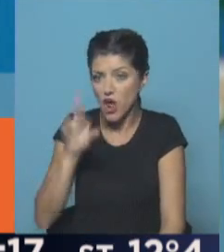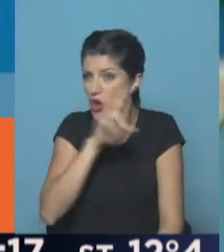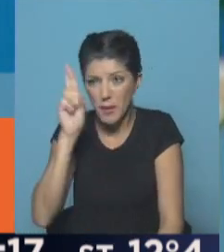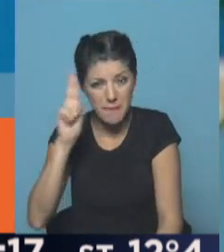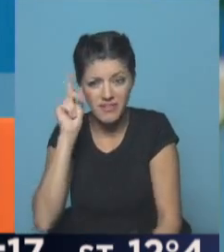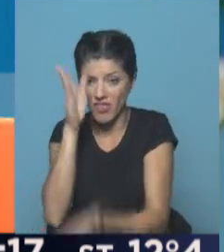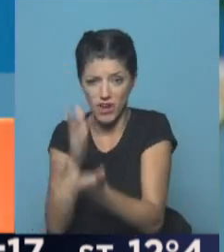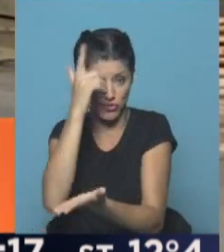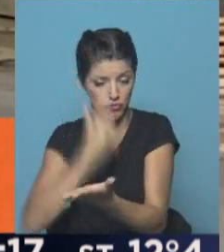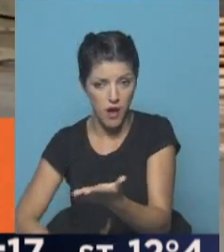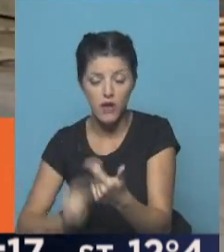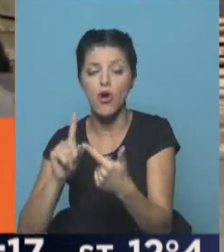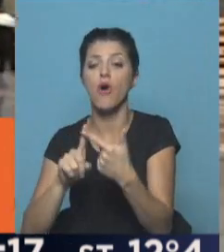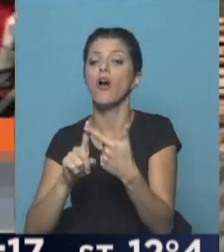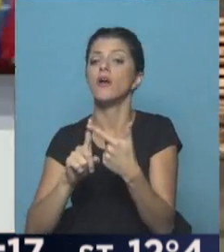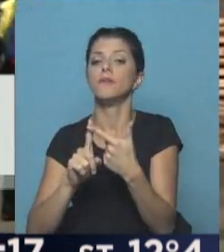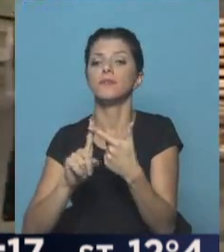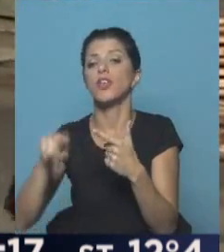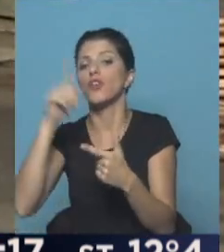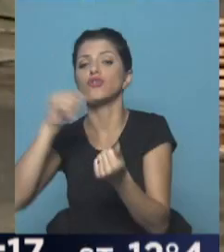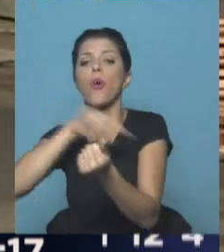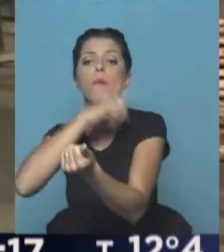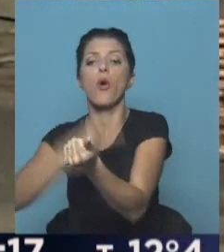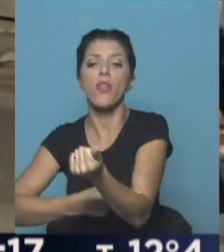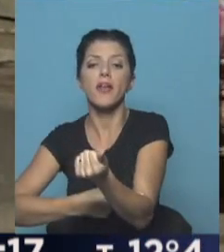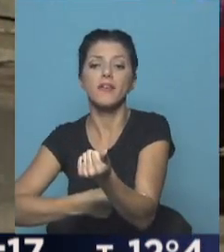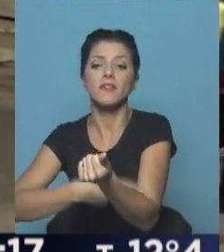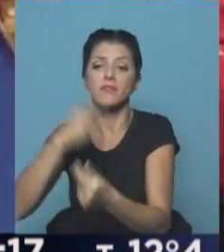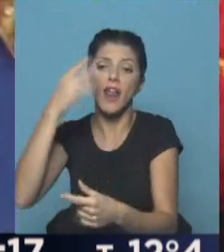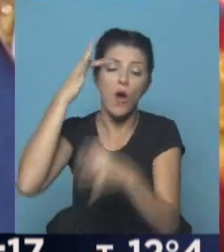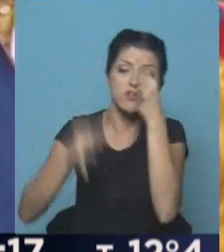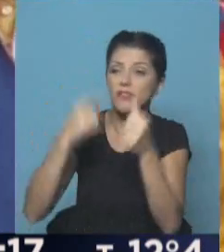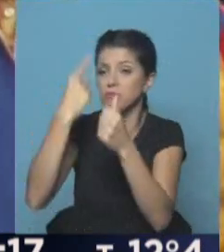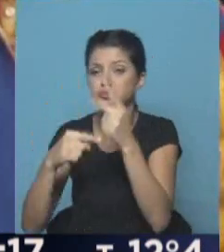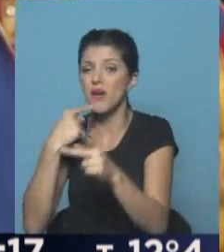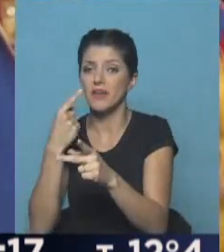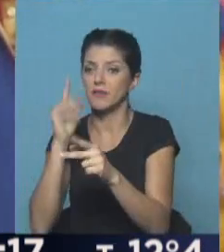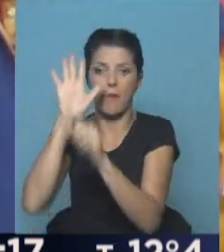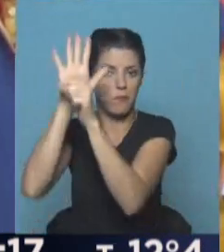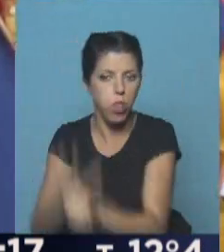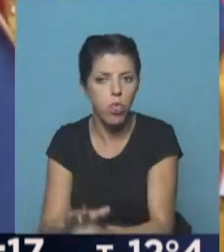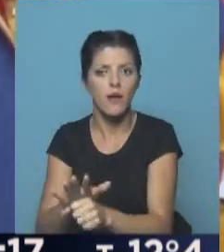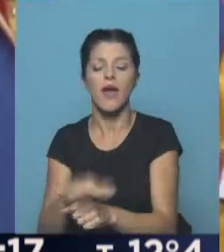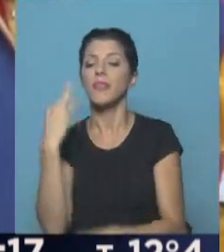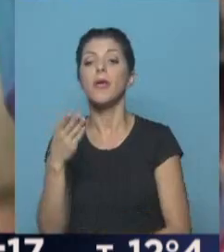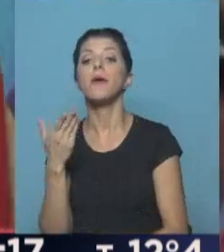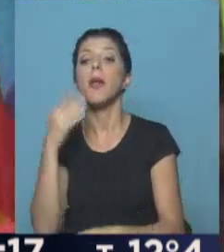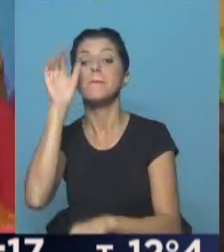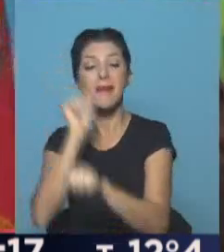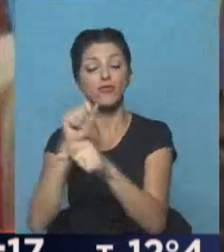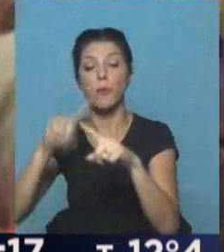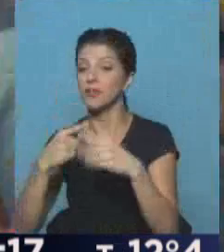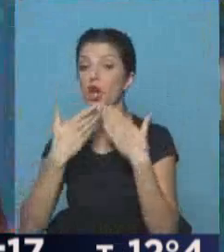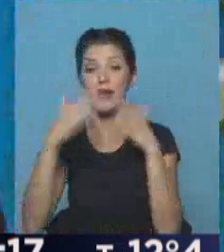humanos, que ha avasallado los otros poderes, que libere los presos políticos, que llamen a elecciones y